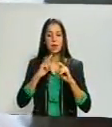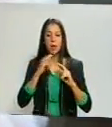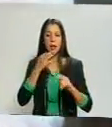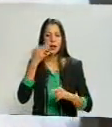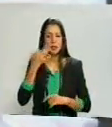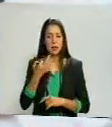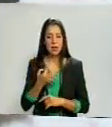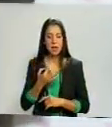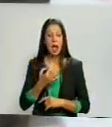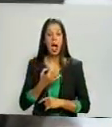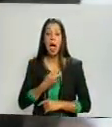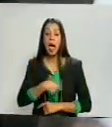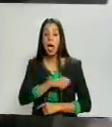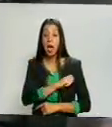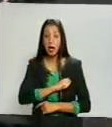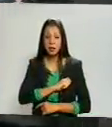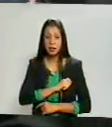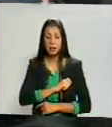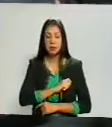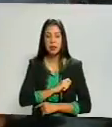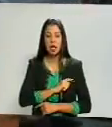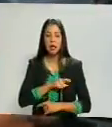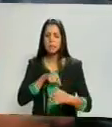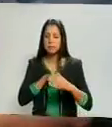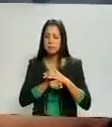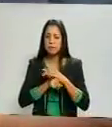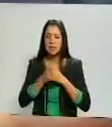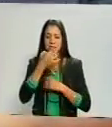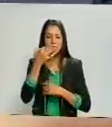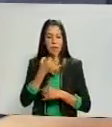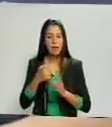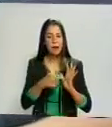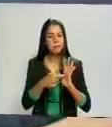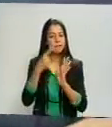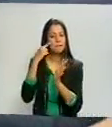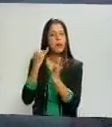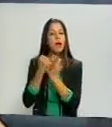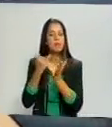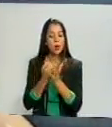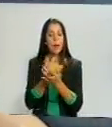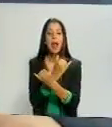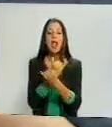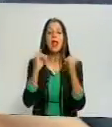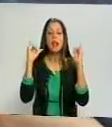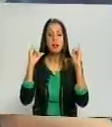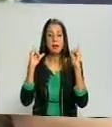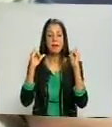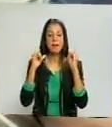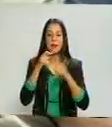realidad ética, como esencia de libertad y de resistencia.